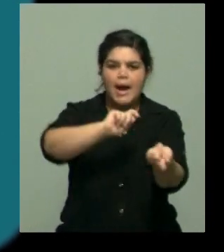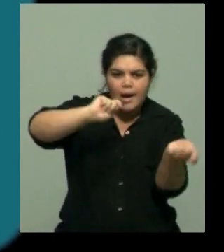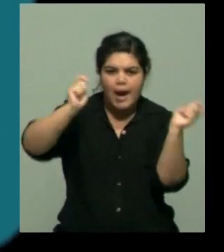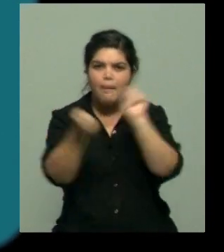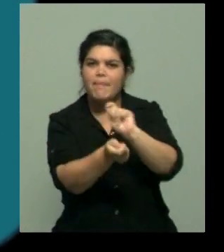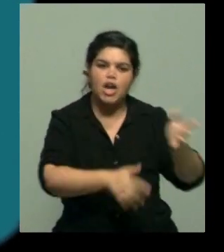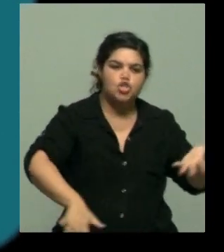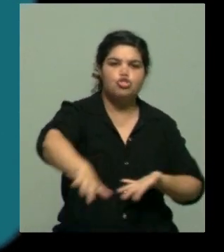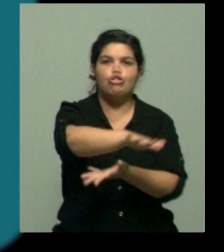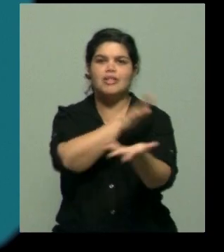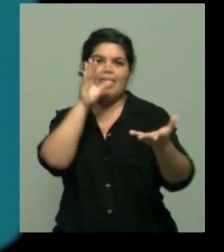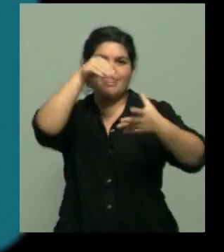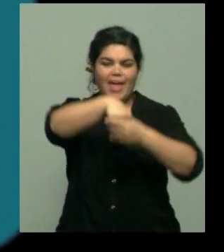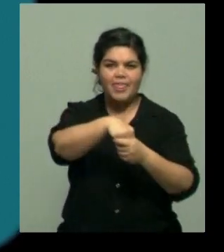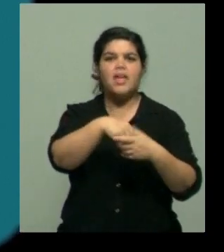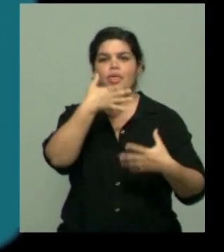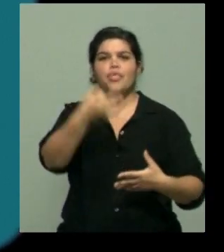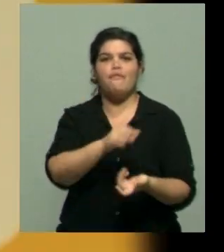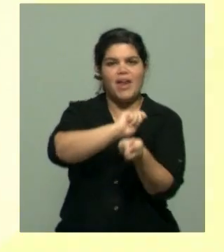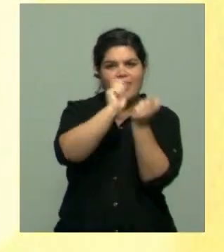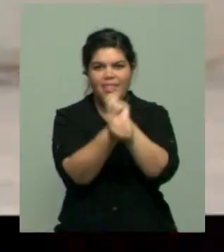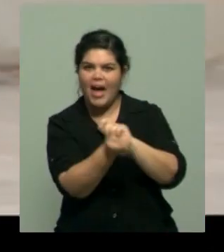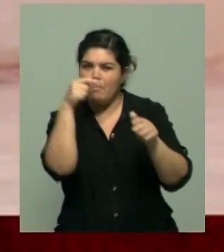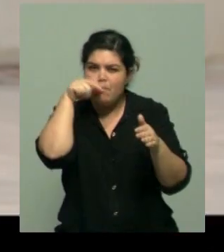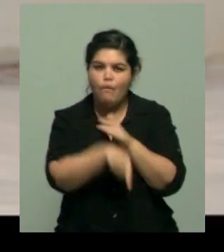pueda generar cambios en esta sociedad.